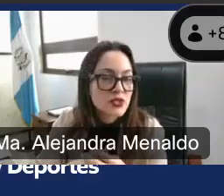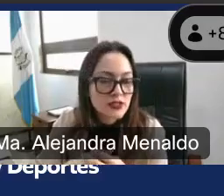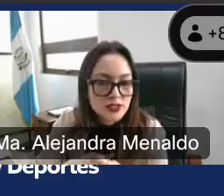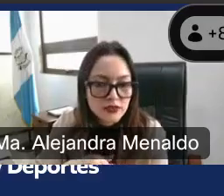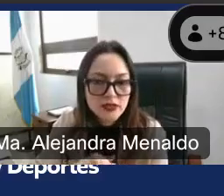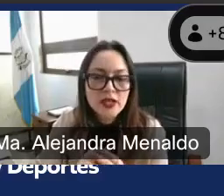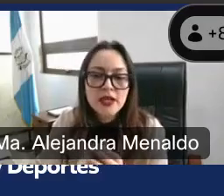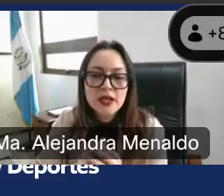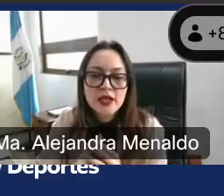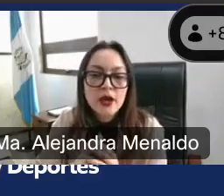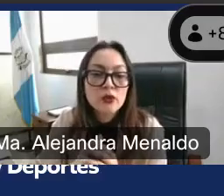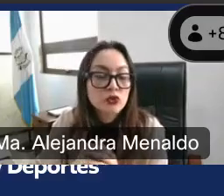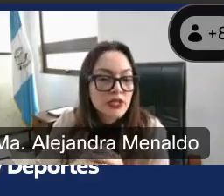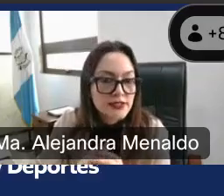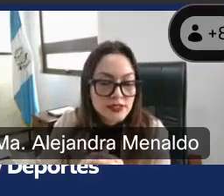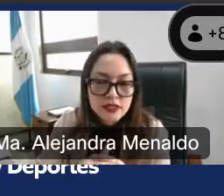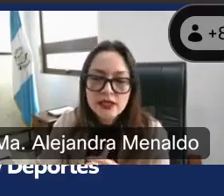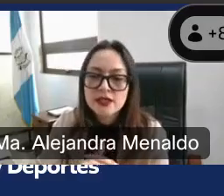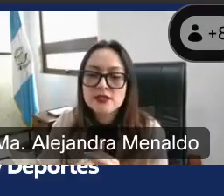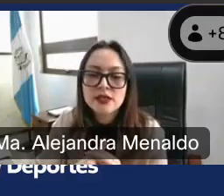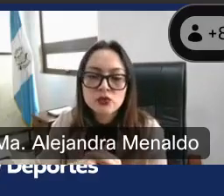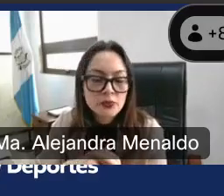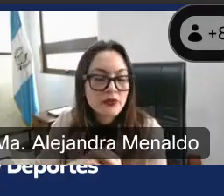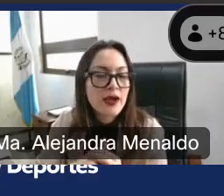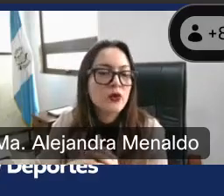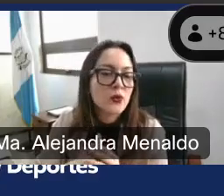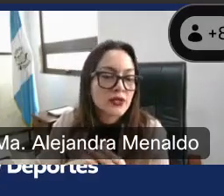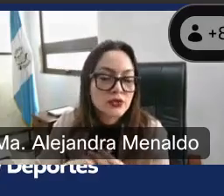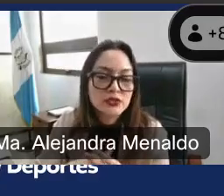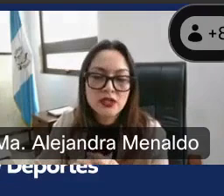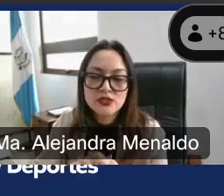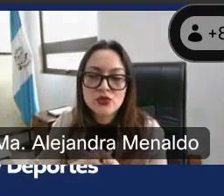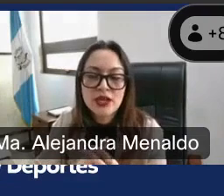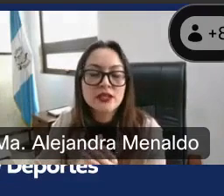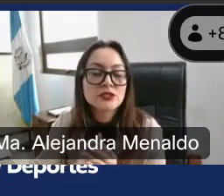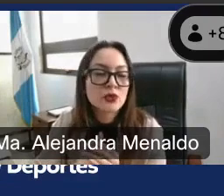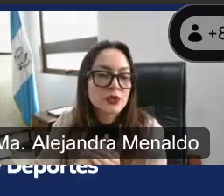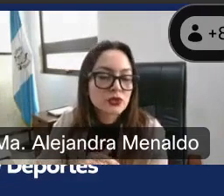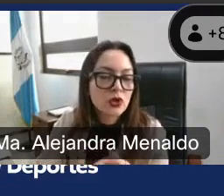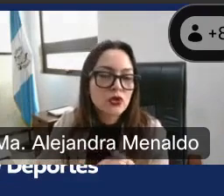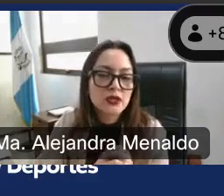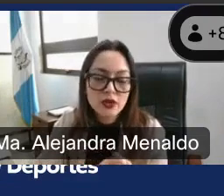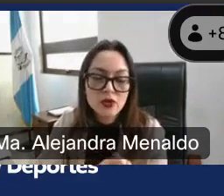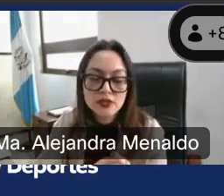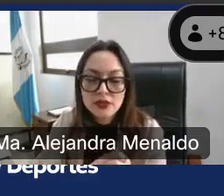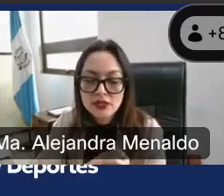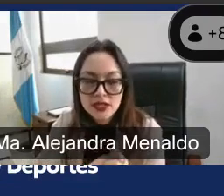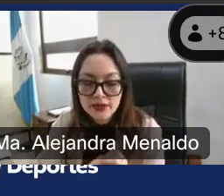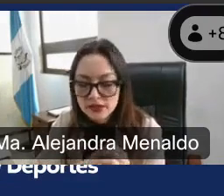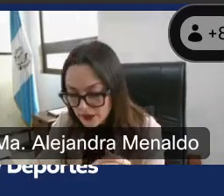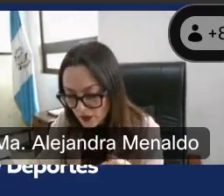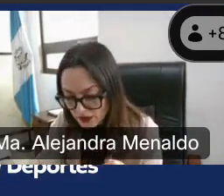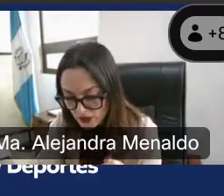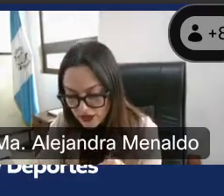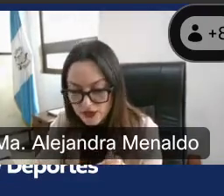sociedad civil, autoridades indígenas, sector privado, cooperación internacional y sobre todo, que creo que también es